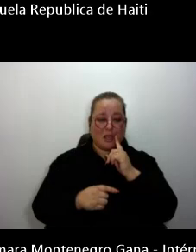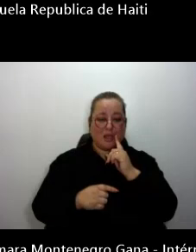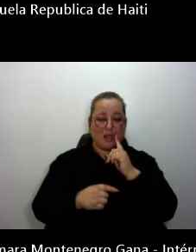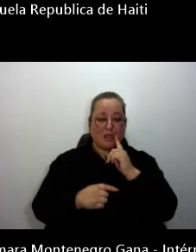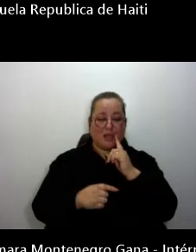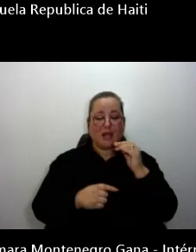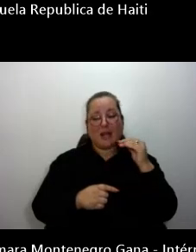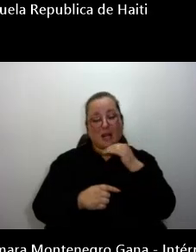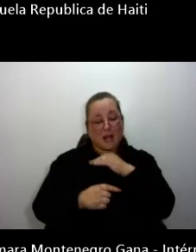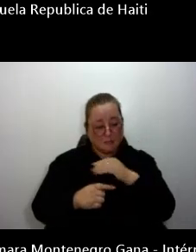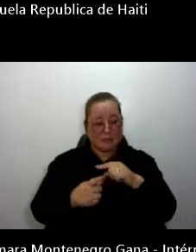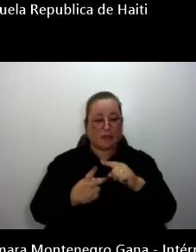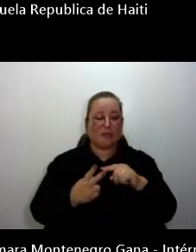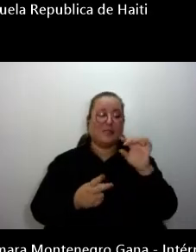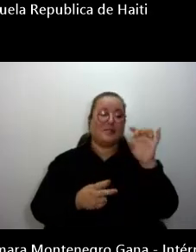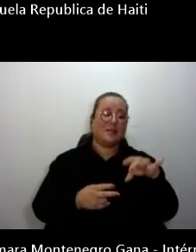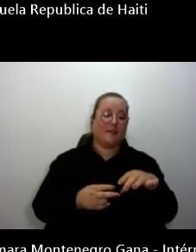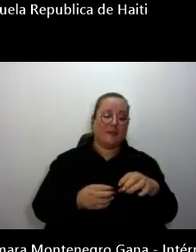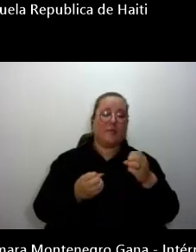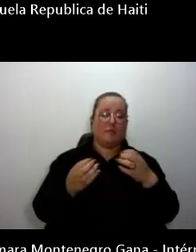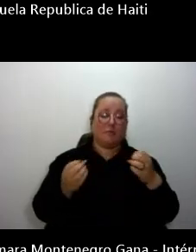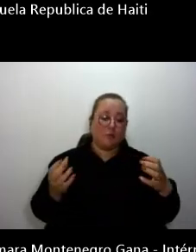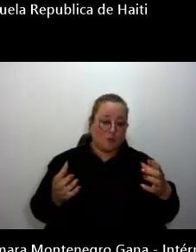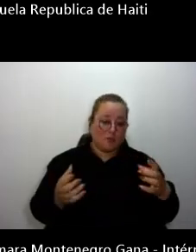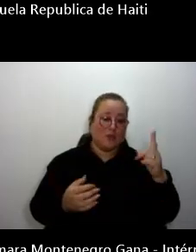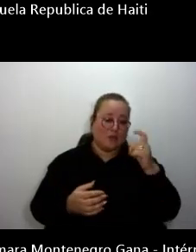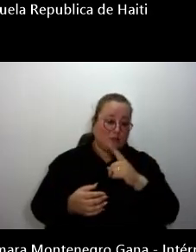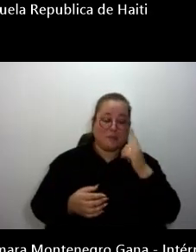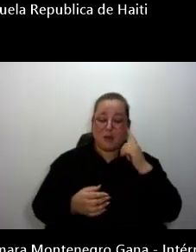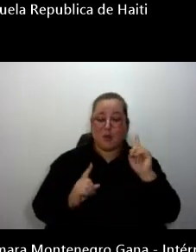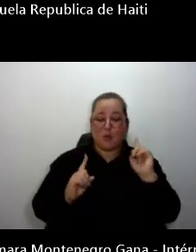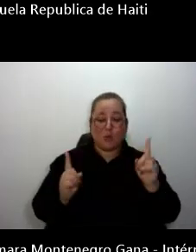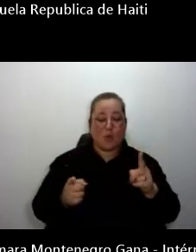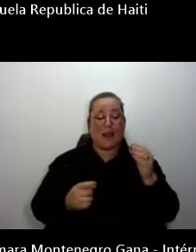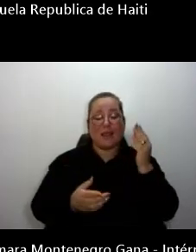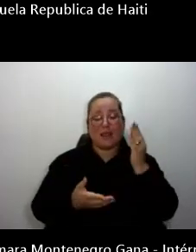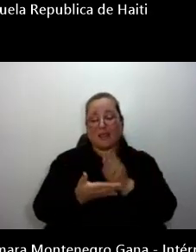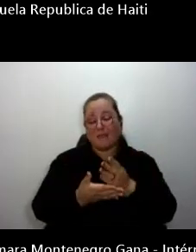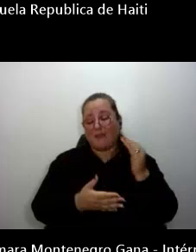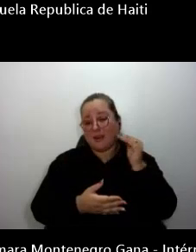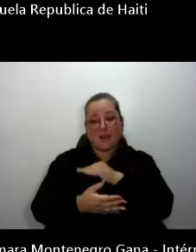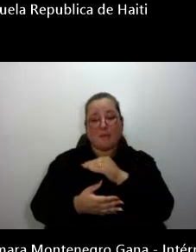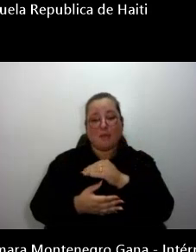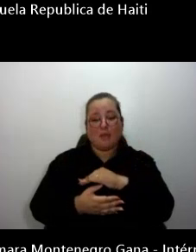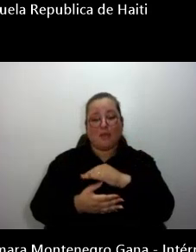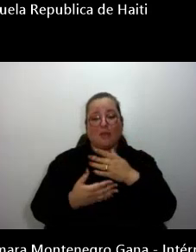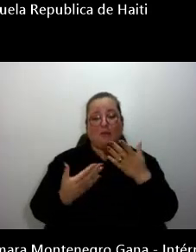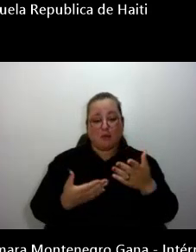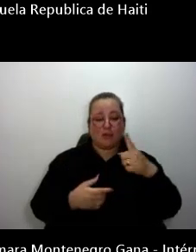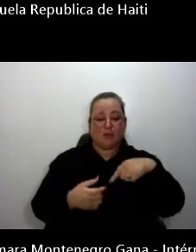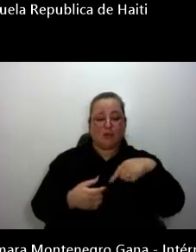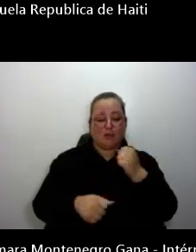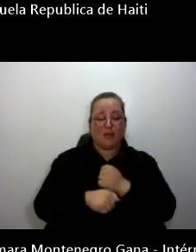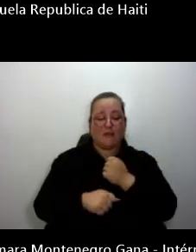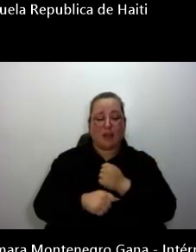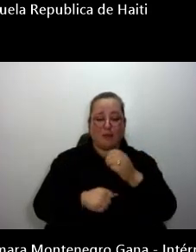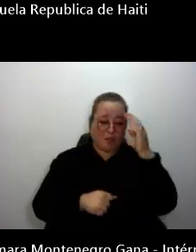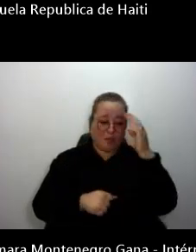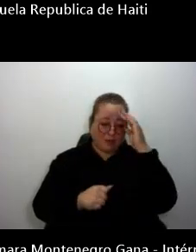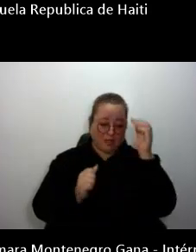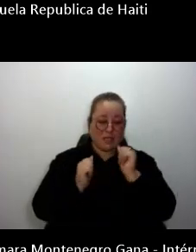rápida. Sabemos que hay nuevos críticos en todos lados, pero hay que hacerlo rápidamente, y por eso nosotros trabajamos en base a esta experiencia de acompañamiento y